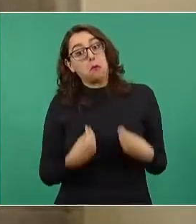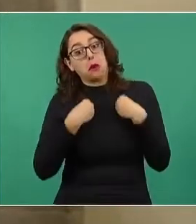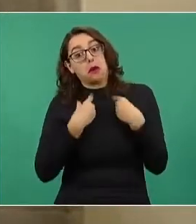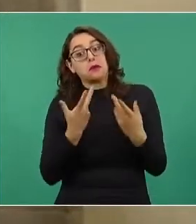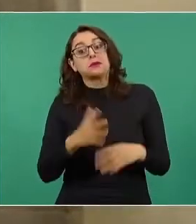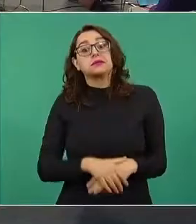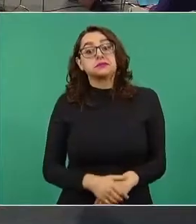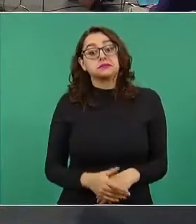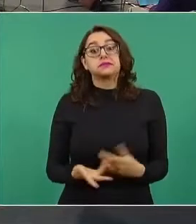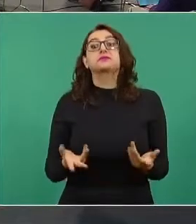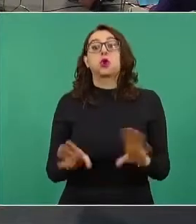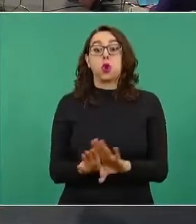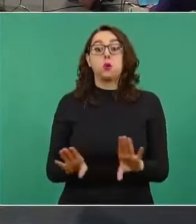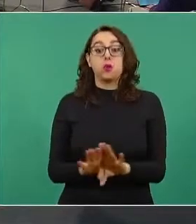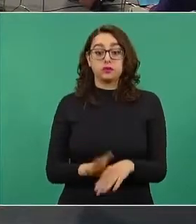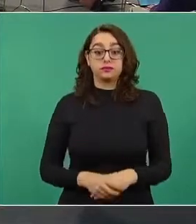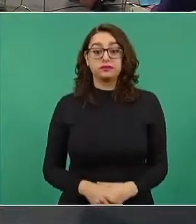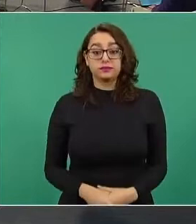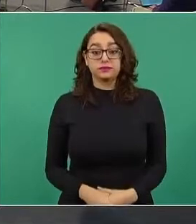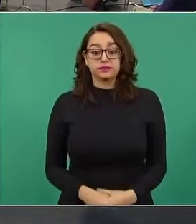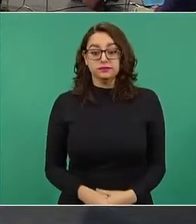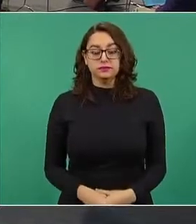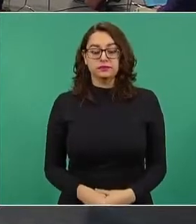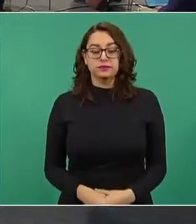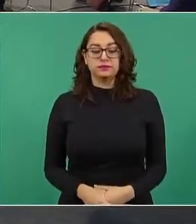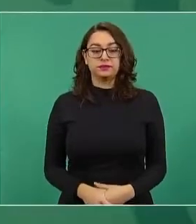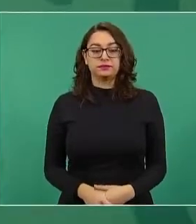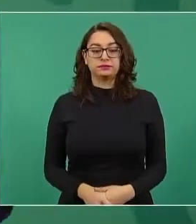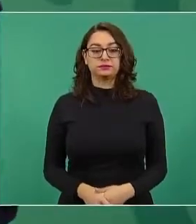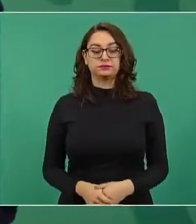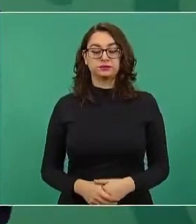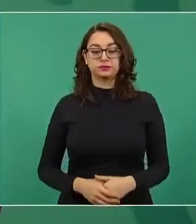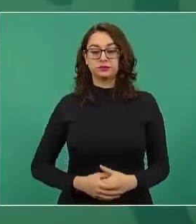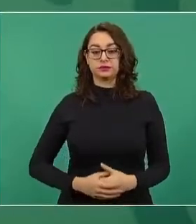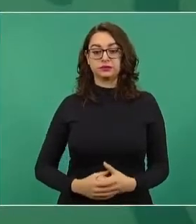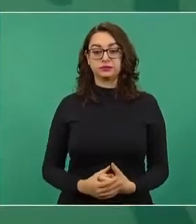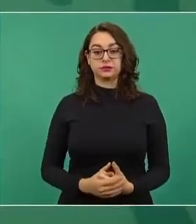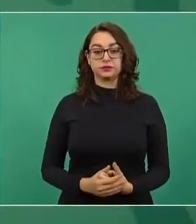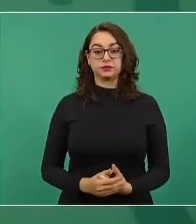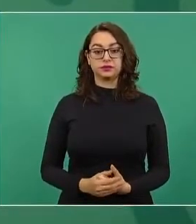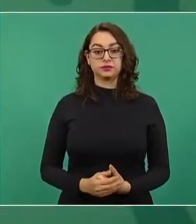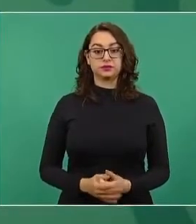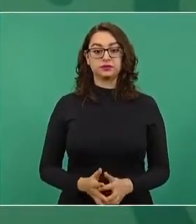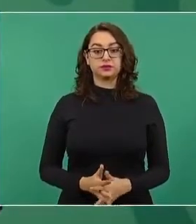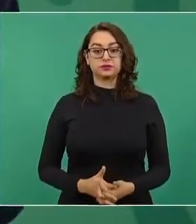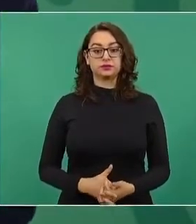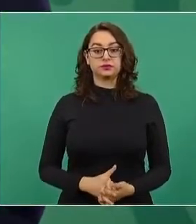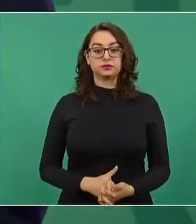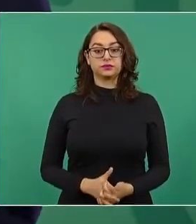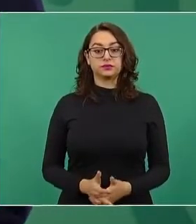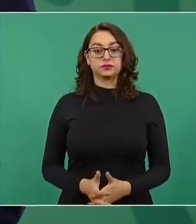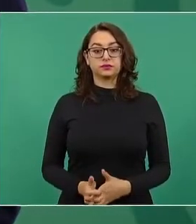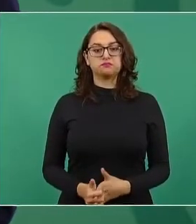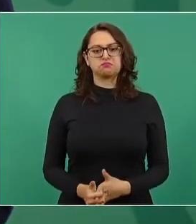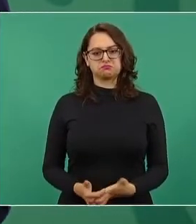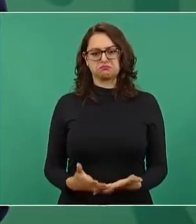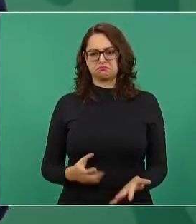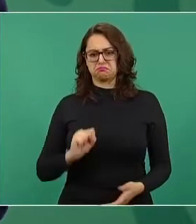la mañanera? Pues nosotros desde luego que los